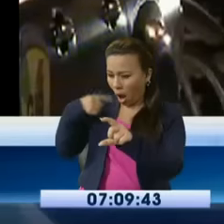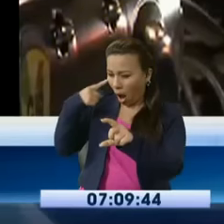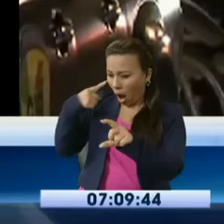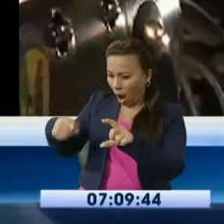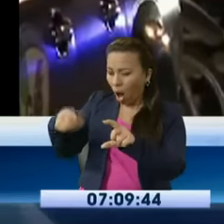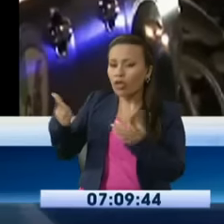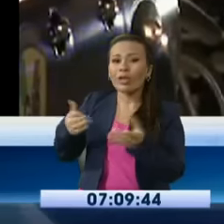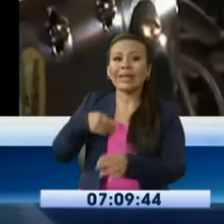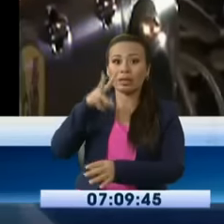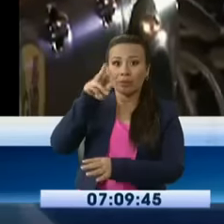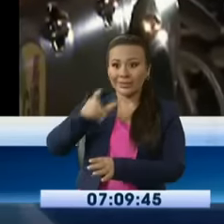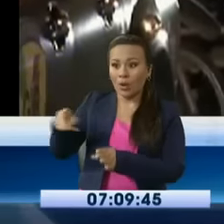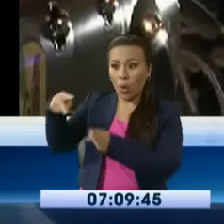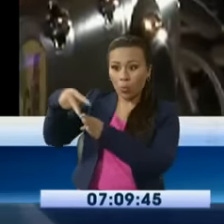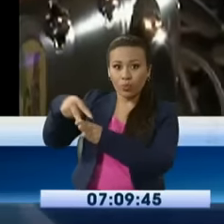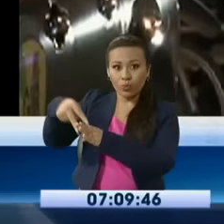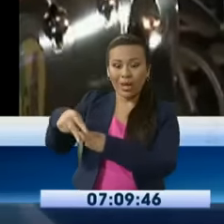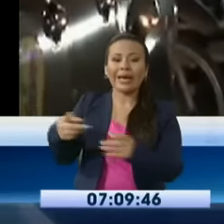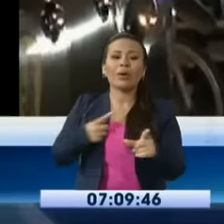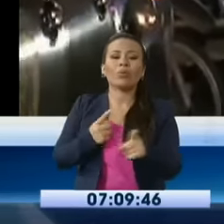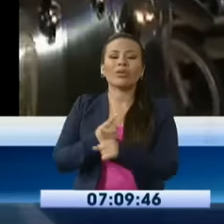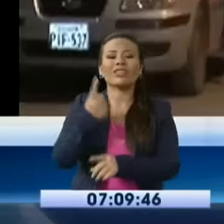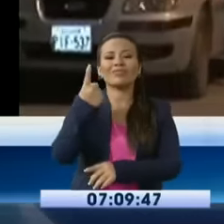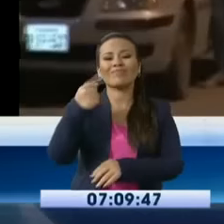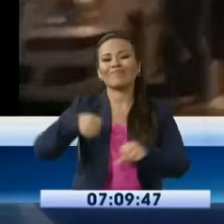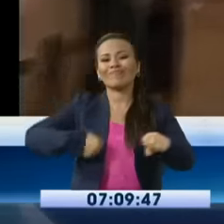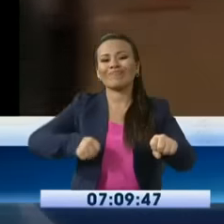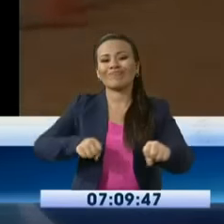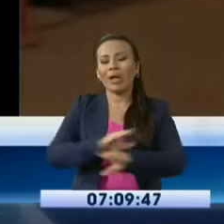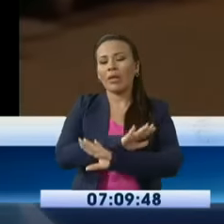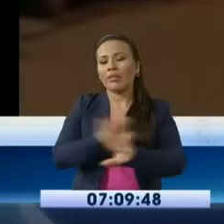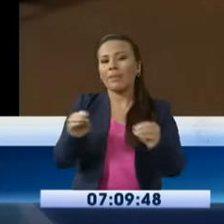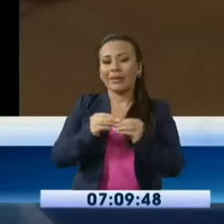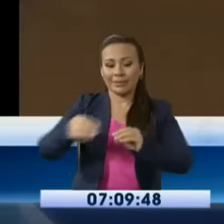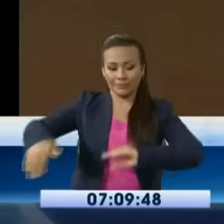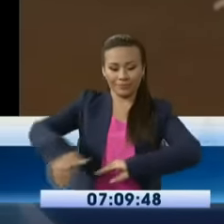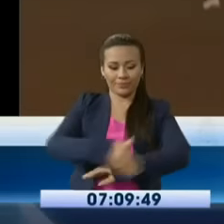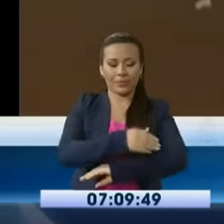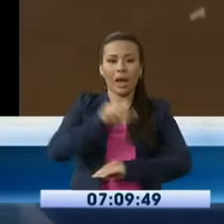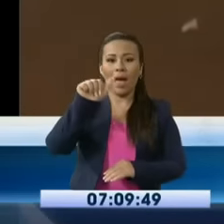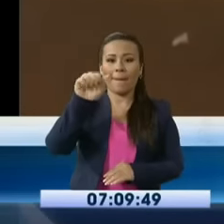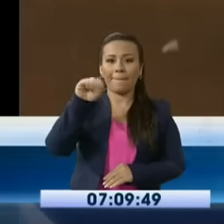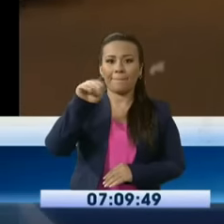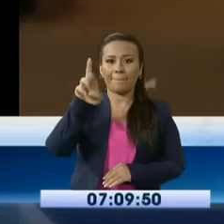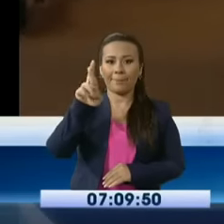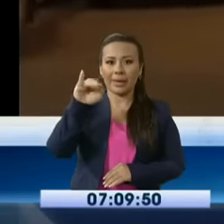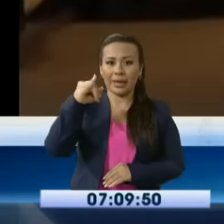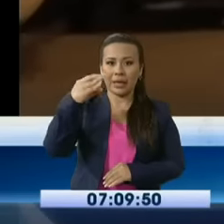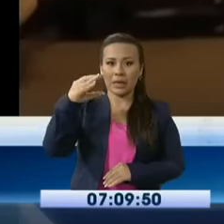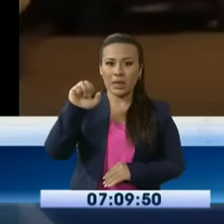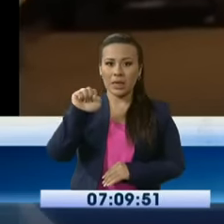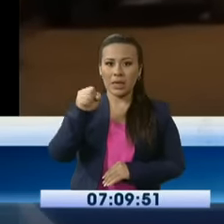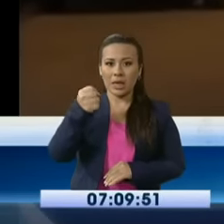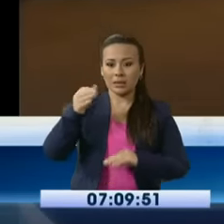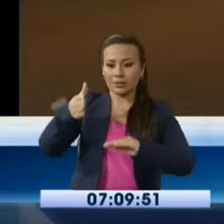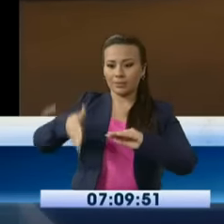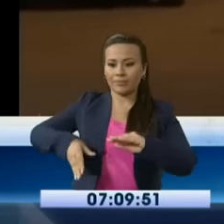estos 2 individuos, aquí a la altura de las Américas y el Batán. Pero los